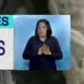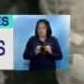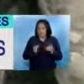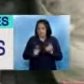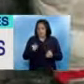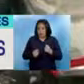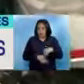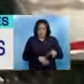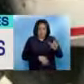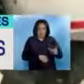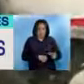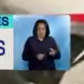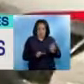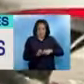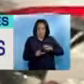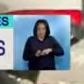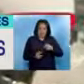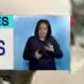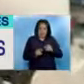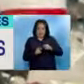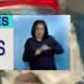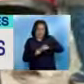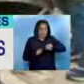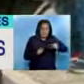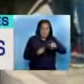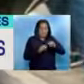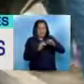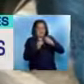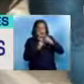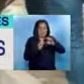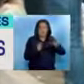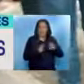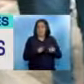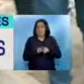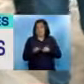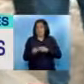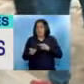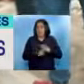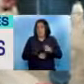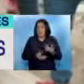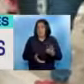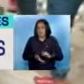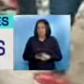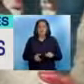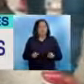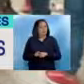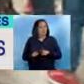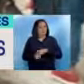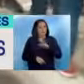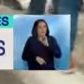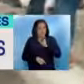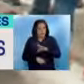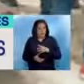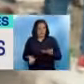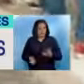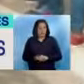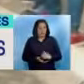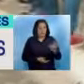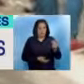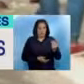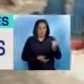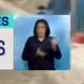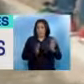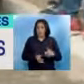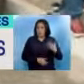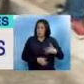Sus pasajeros, que trataron de salir por sus propios medios, también resultaron heridos. Nos indican que incluso el cobrador